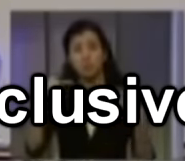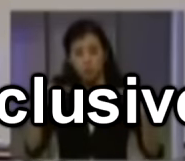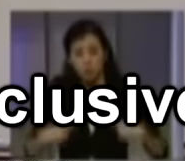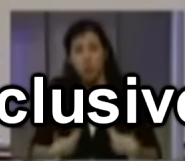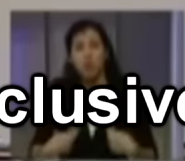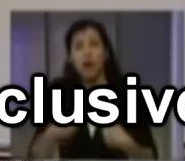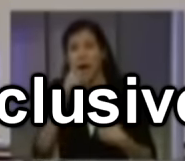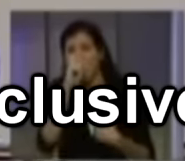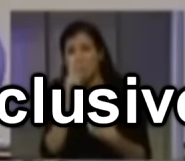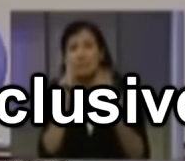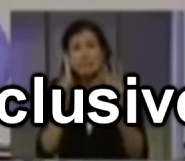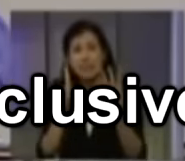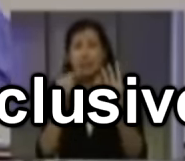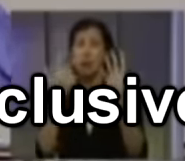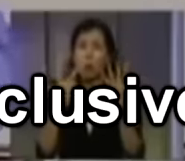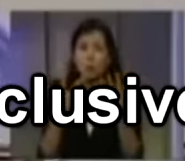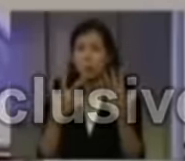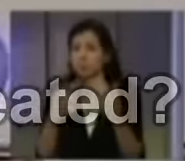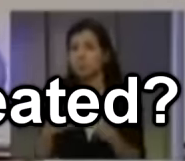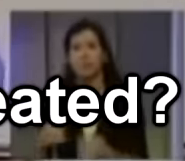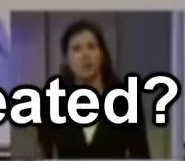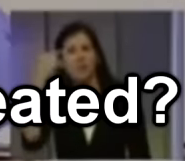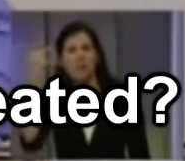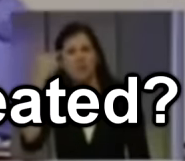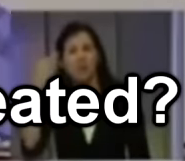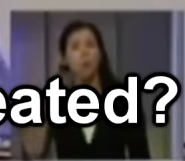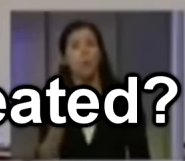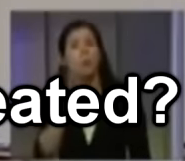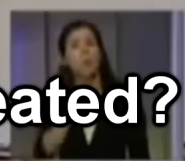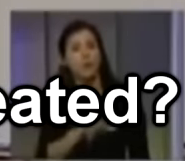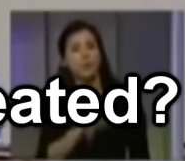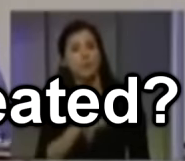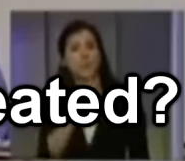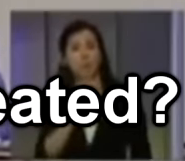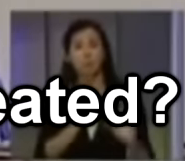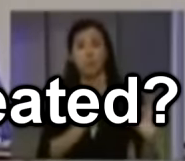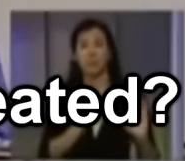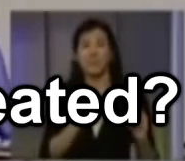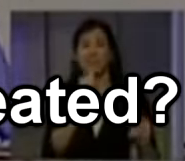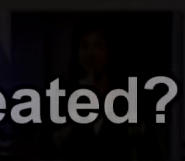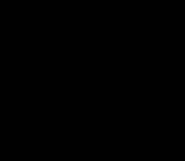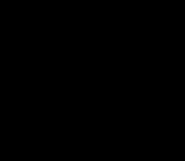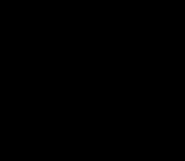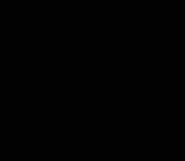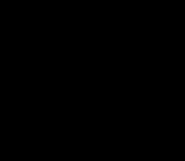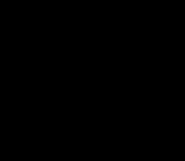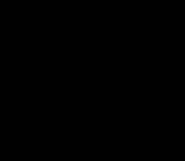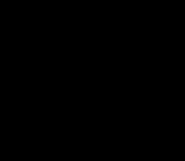compenetra única y exclusivamente con la cultura de la muerte que ha creado el capitalismo? Violencia.